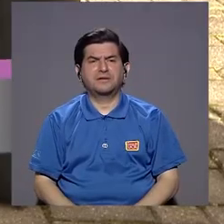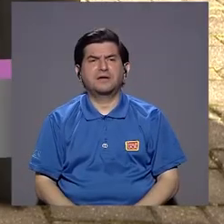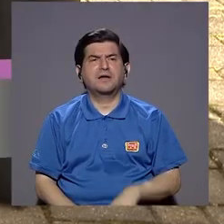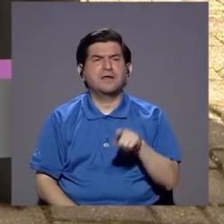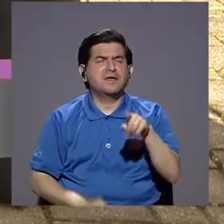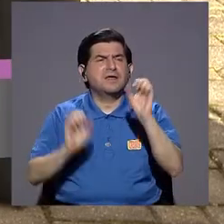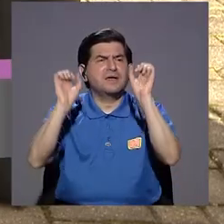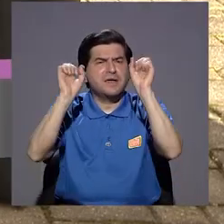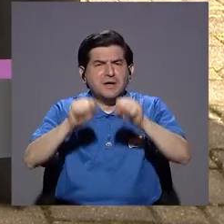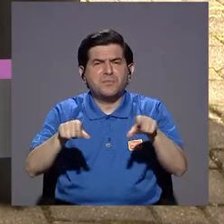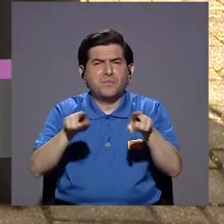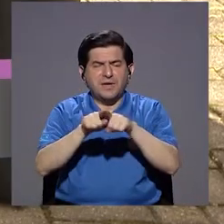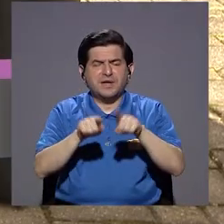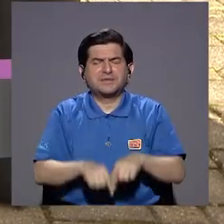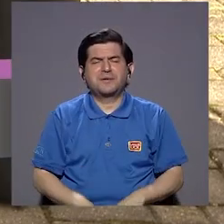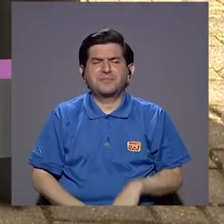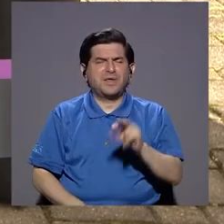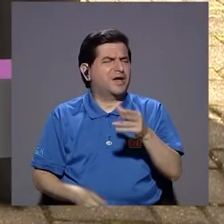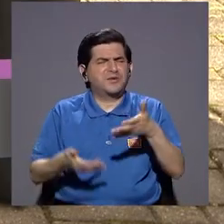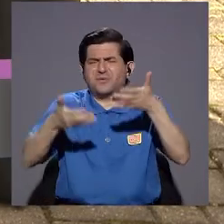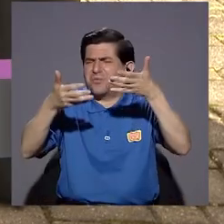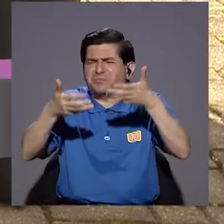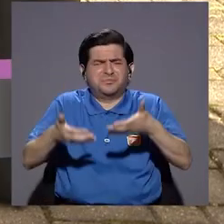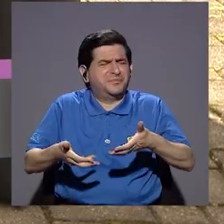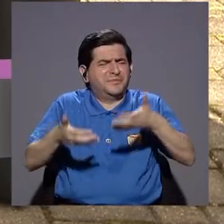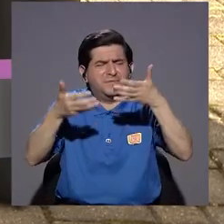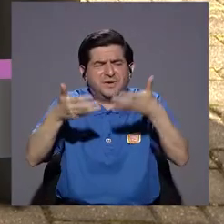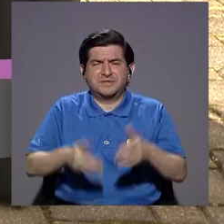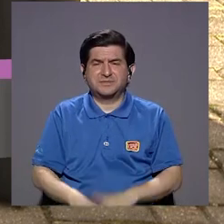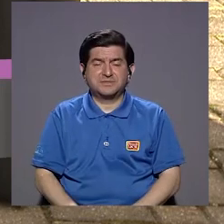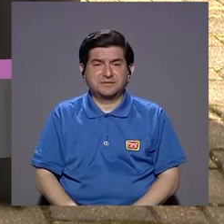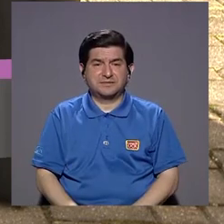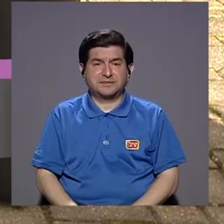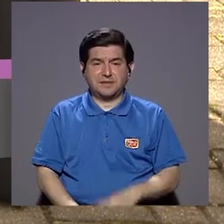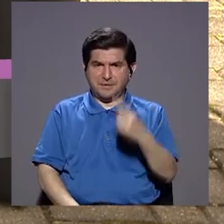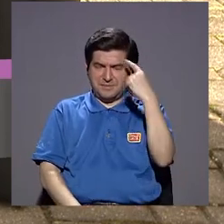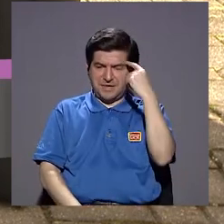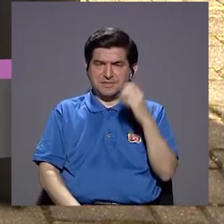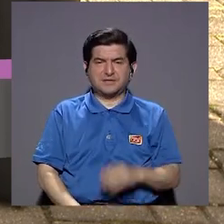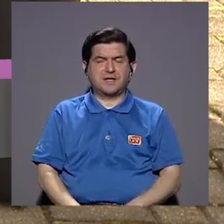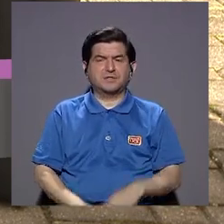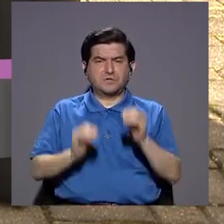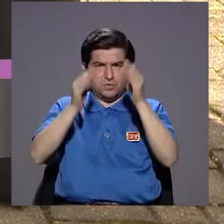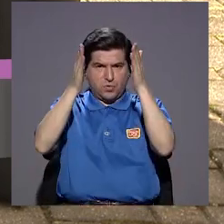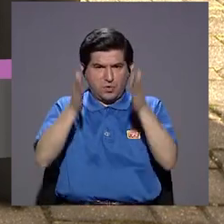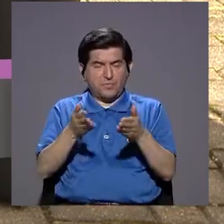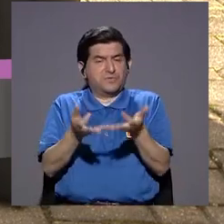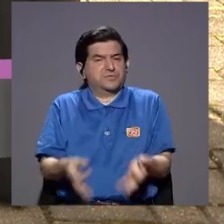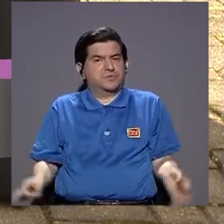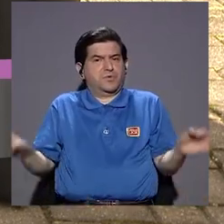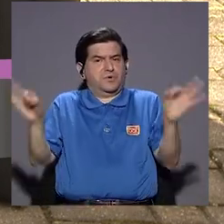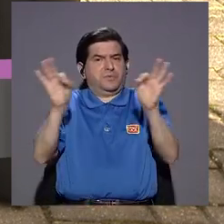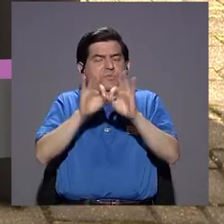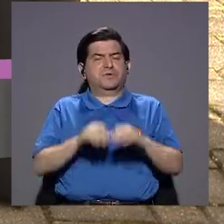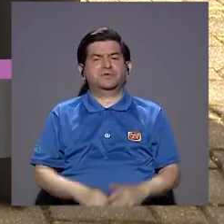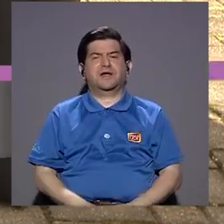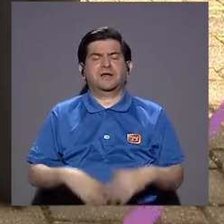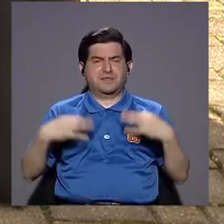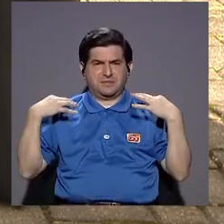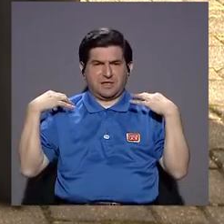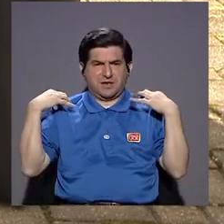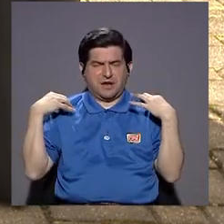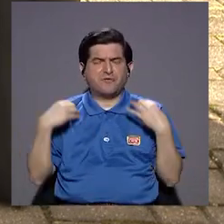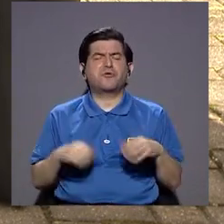exacto, y que sea liviana, uh-huh. y que sea para un maestro, para un profesor, es muy importante que la ropa esté un